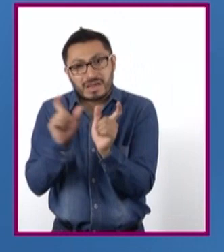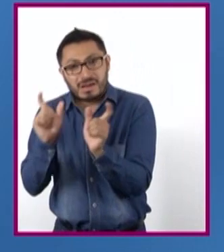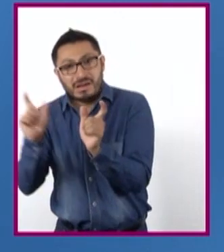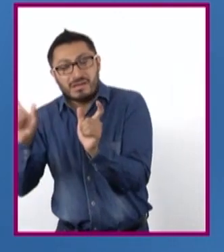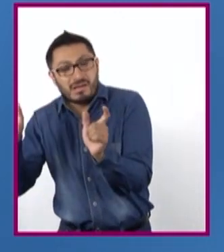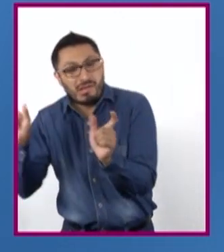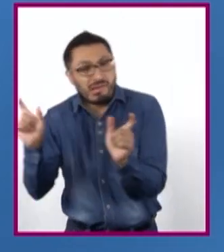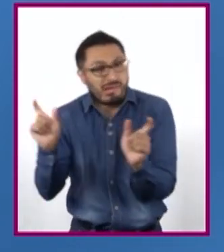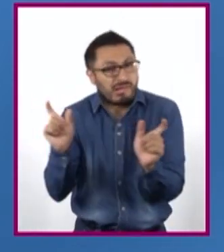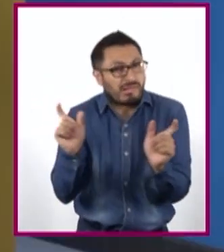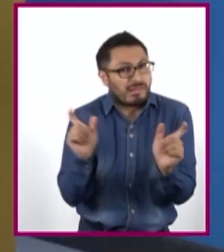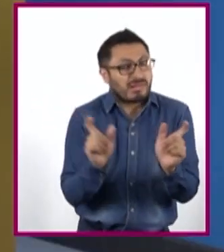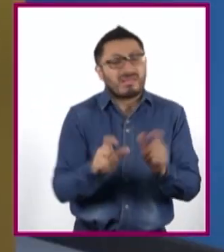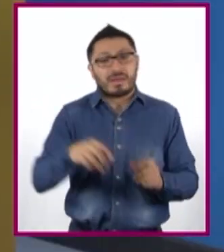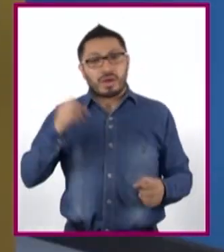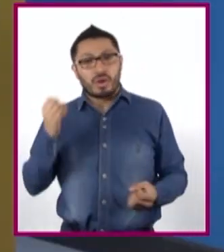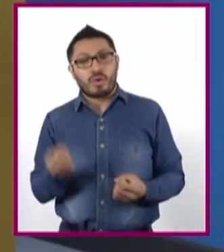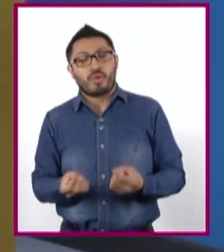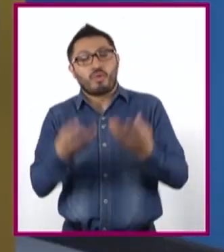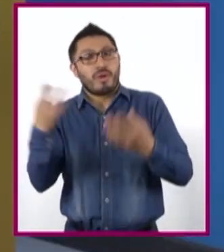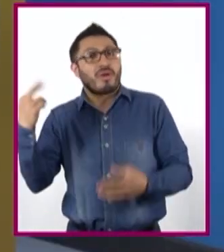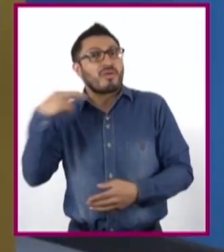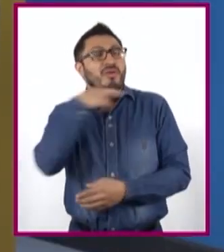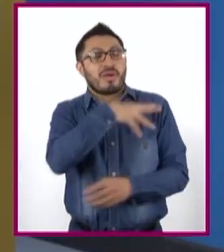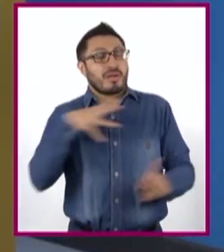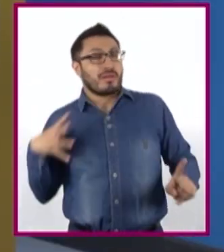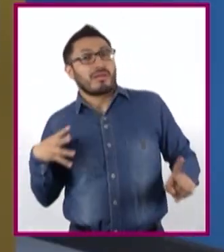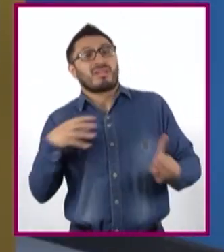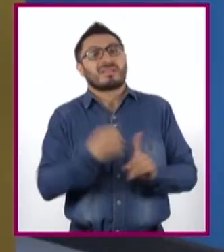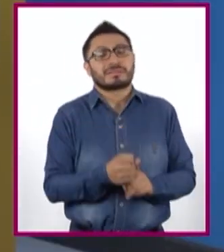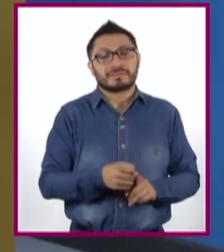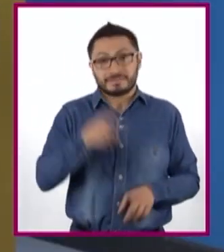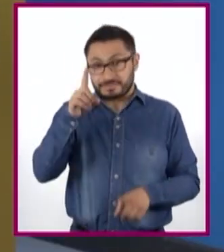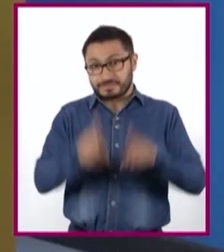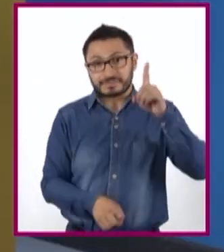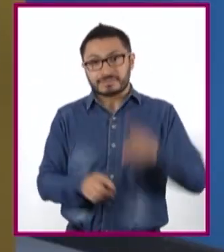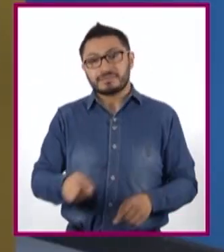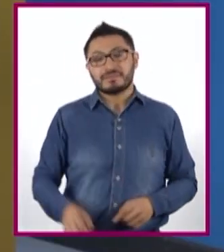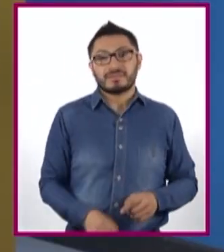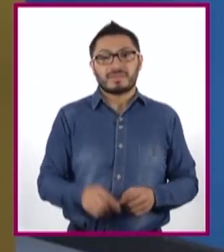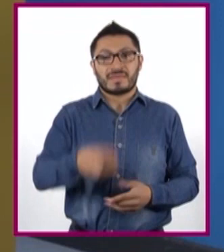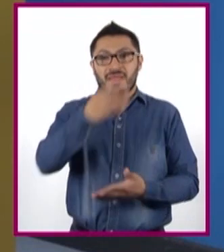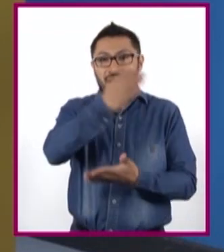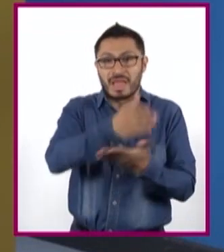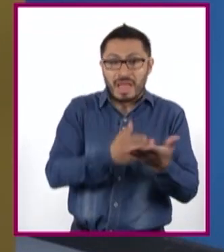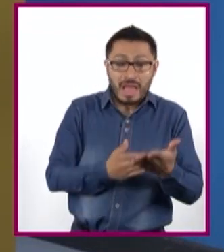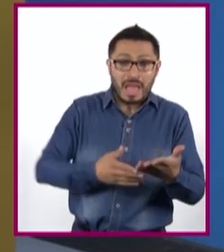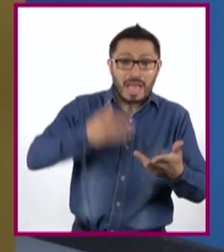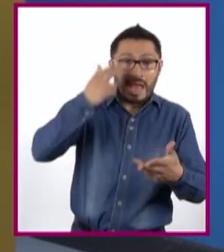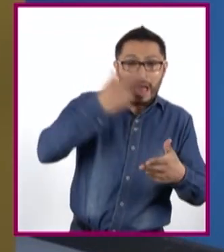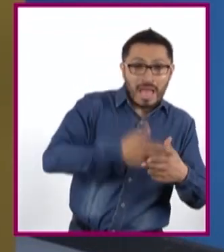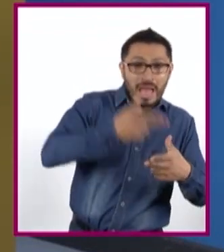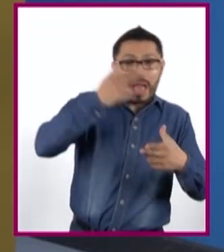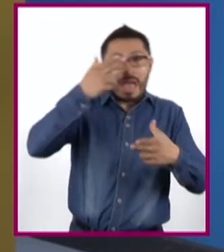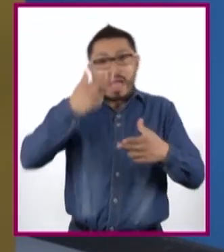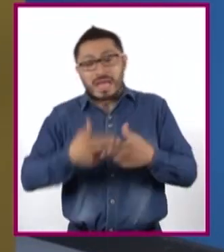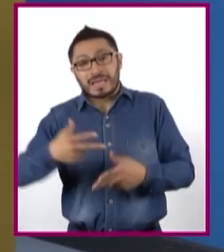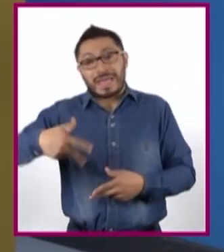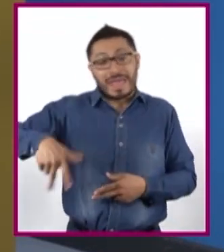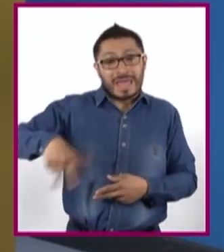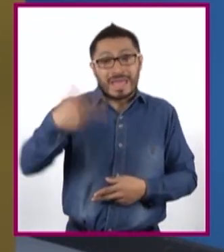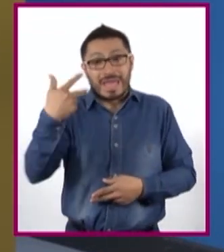se requería alcanzar. Los consumos podrían variar entre media y hasta 13 toneladas de carbón por